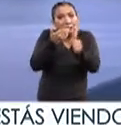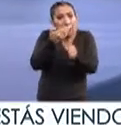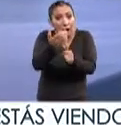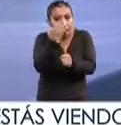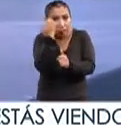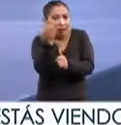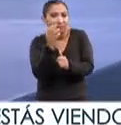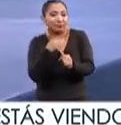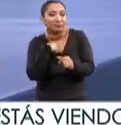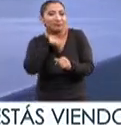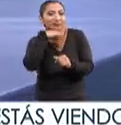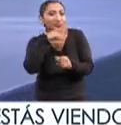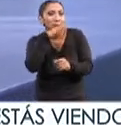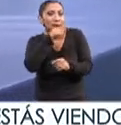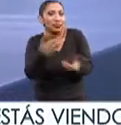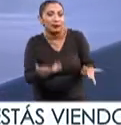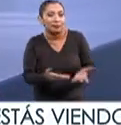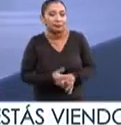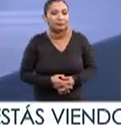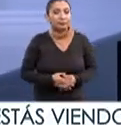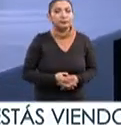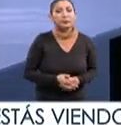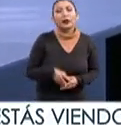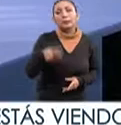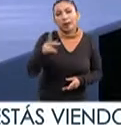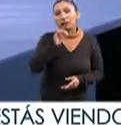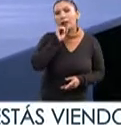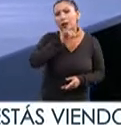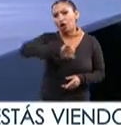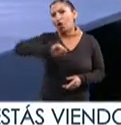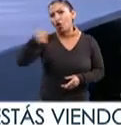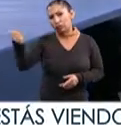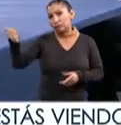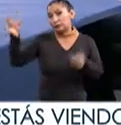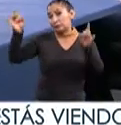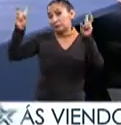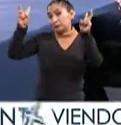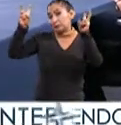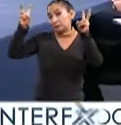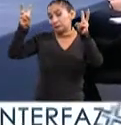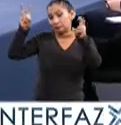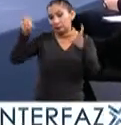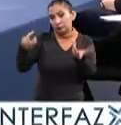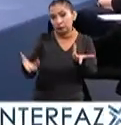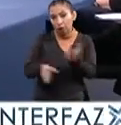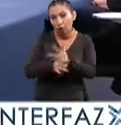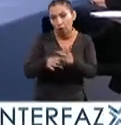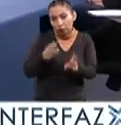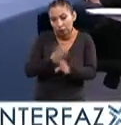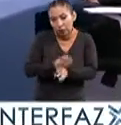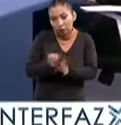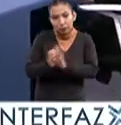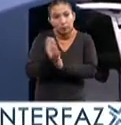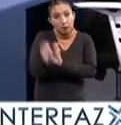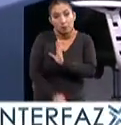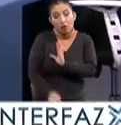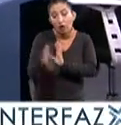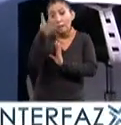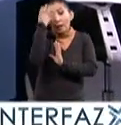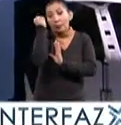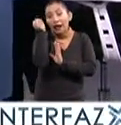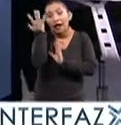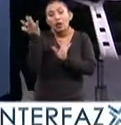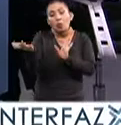en lo que necesita dentro del colegio. Pero también tenemos situaciones, obviamente, de